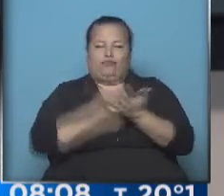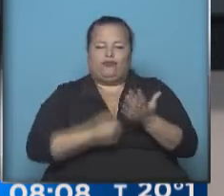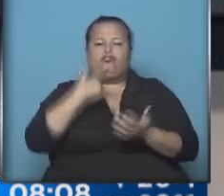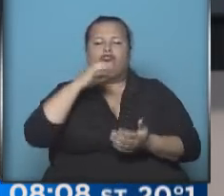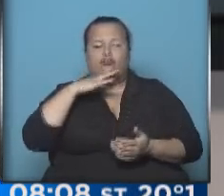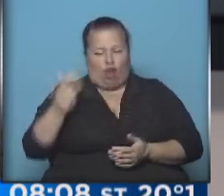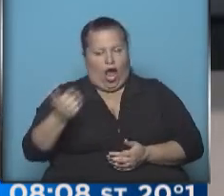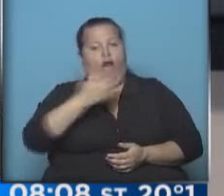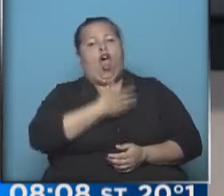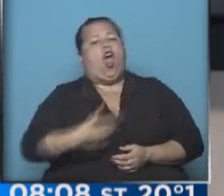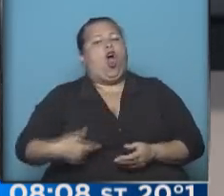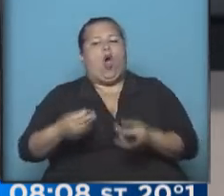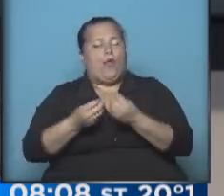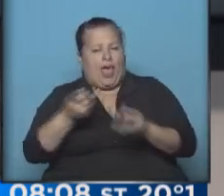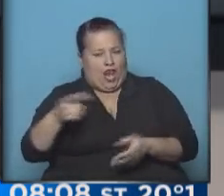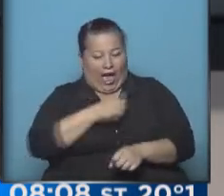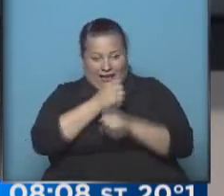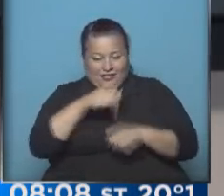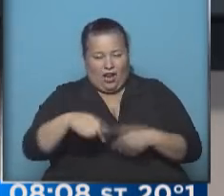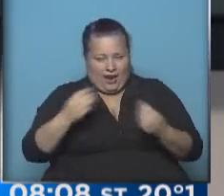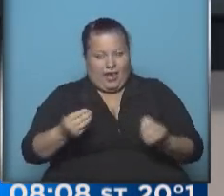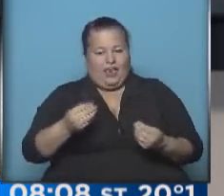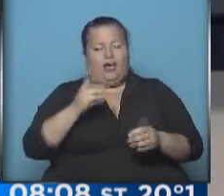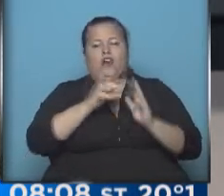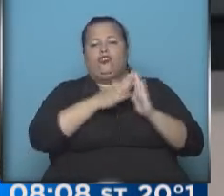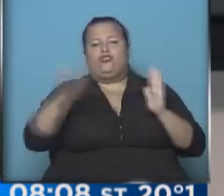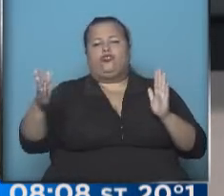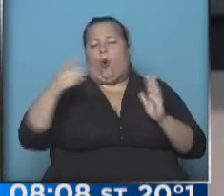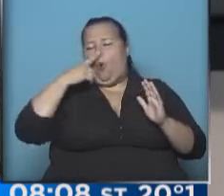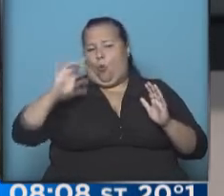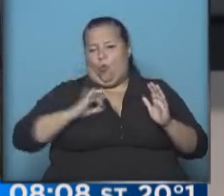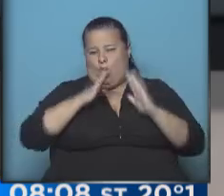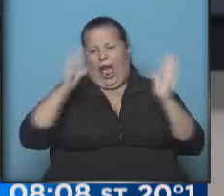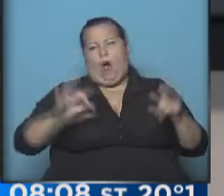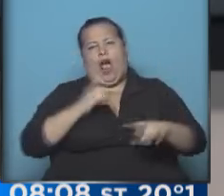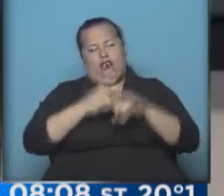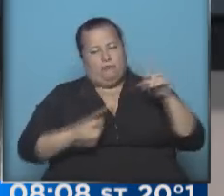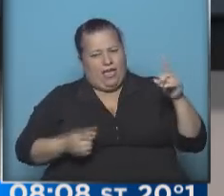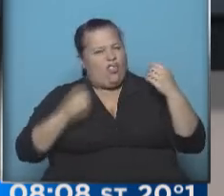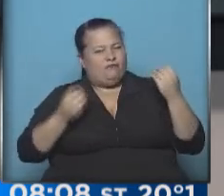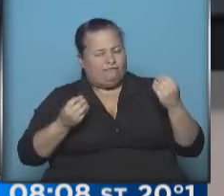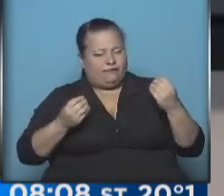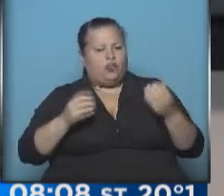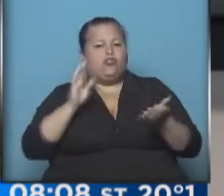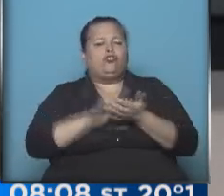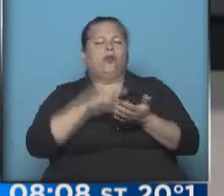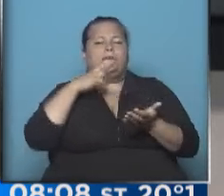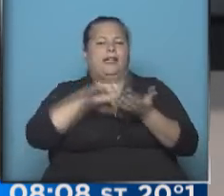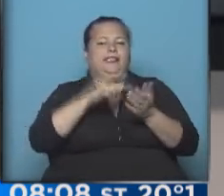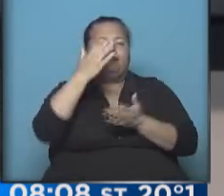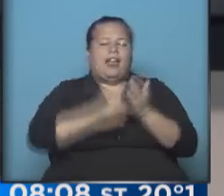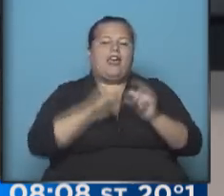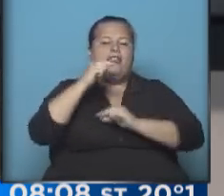eh el gobierno lo que está haciendo hasta ahora lo que vino haciendo sobre todo en el último año año y medio es Eh Esto de las retenciones